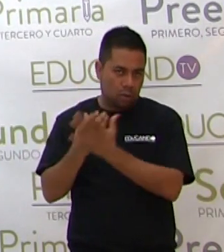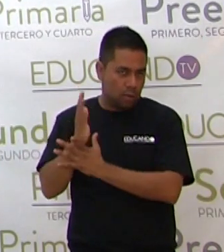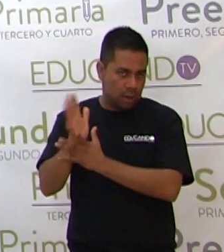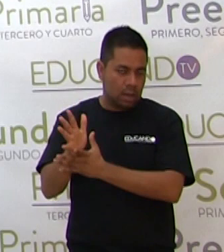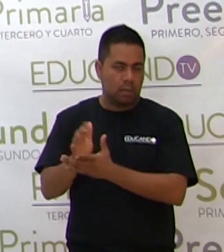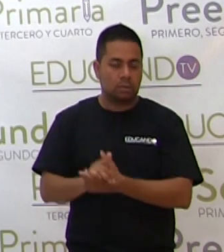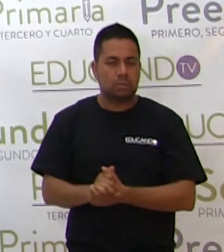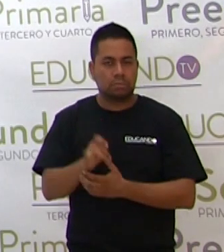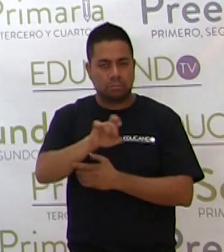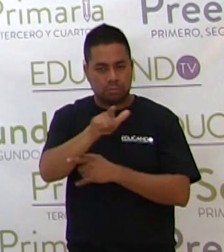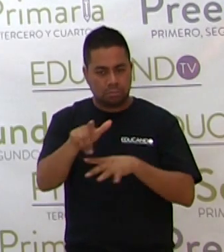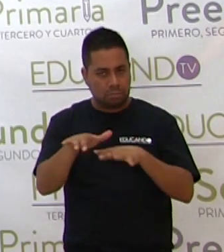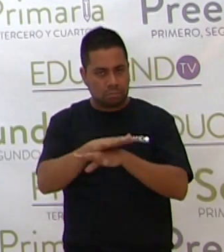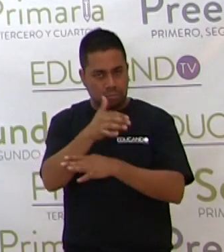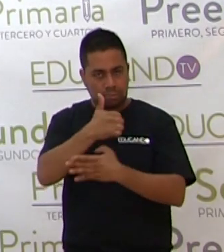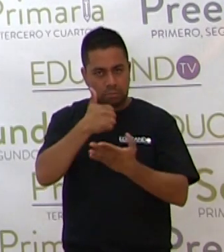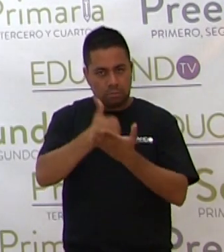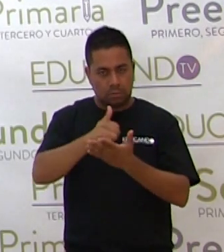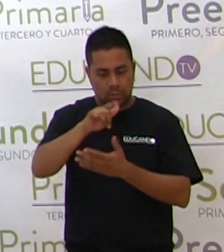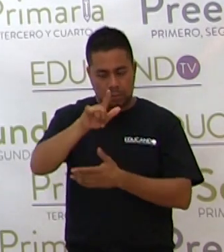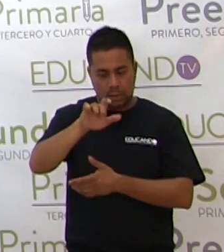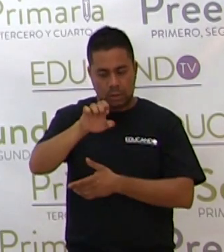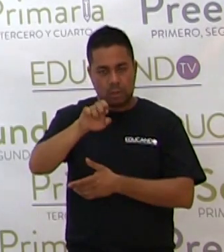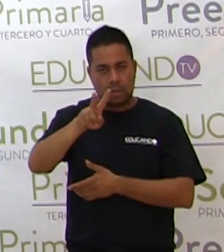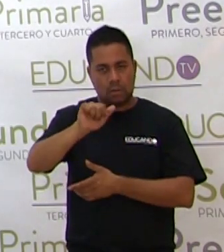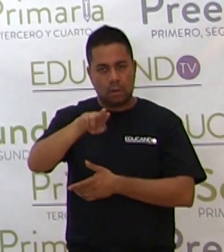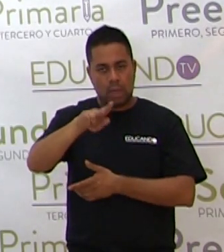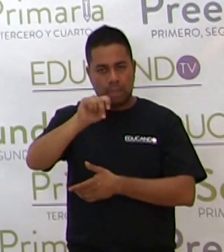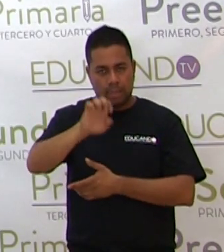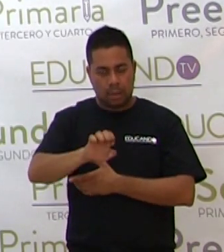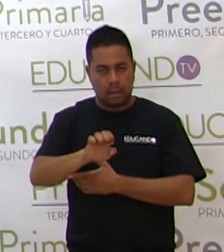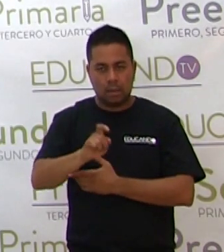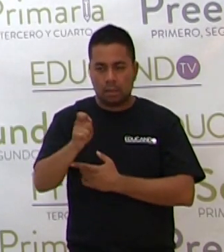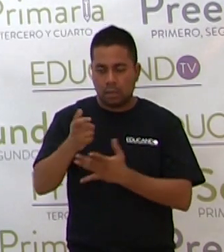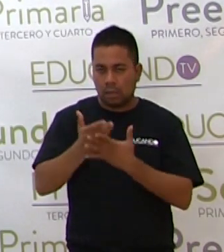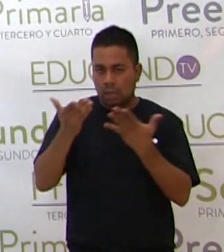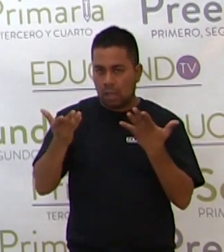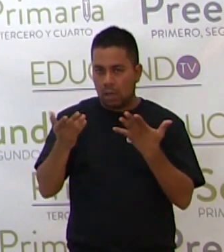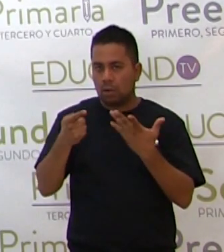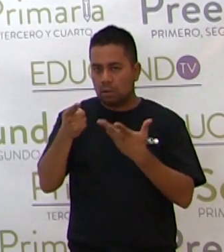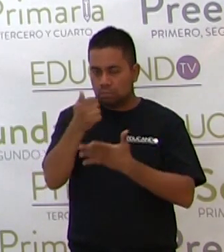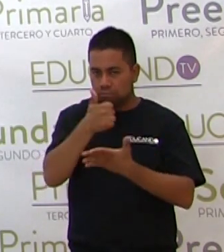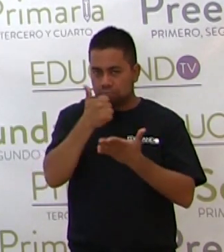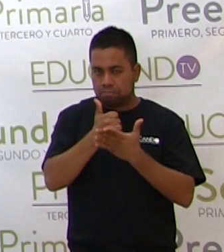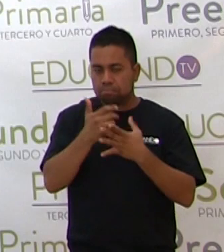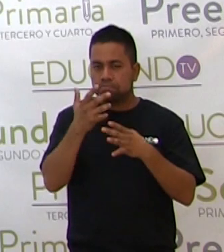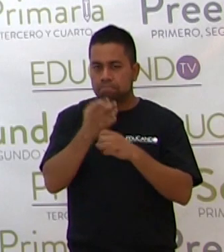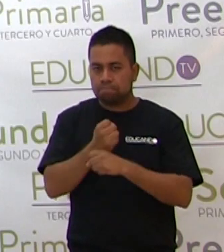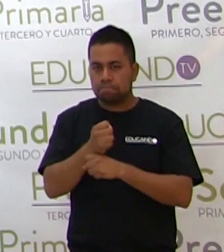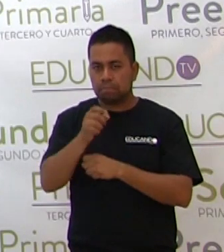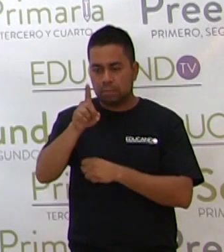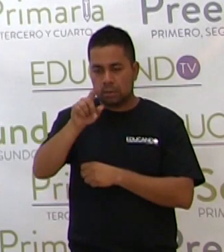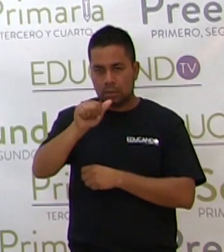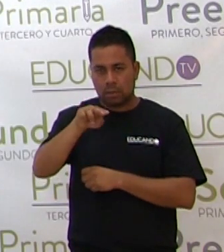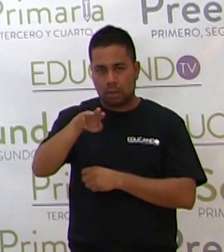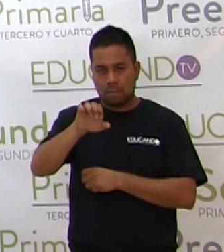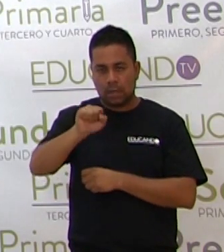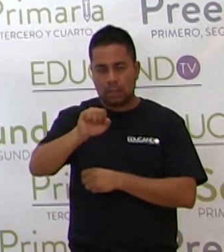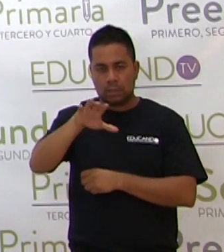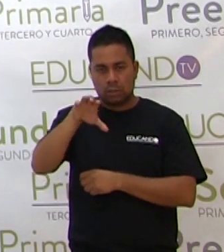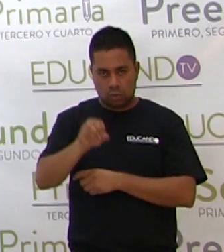después con una ciudad que se llama levante la cual actualmente es damasco